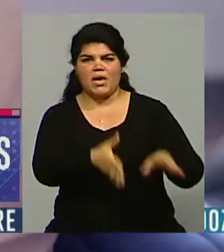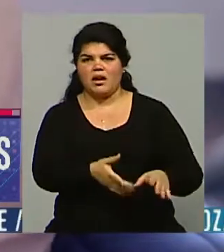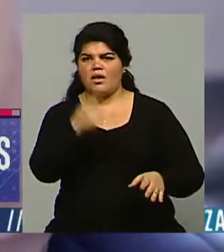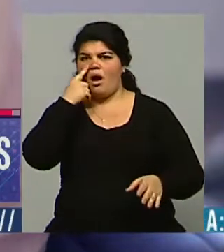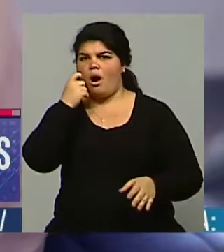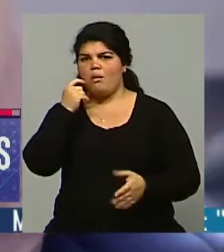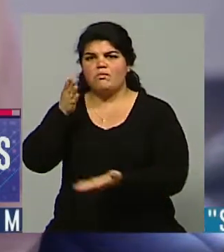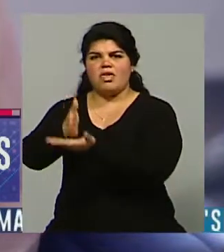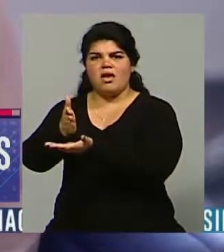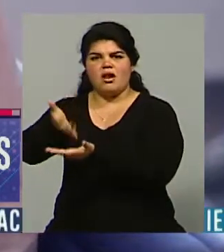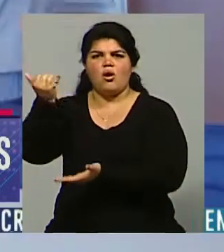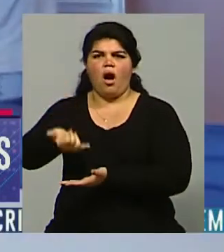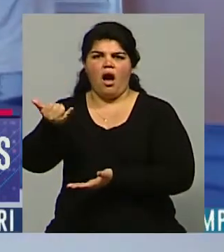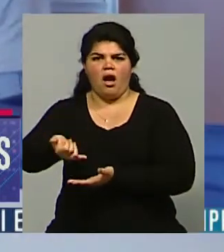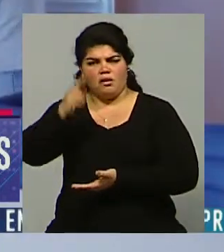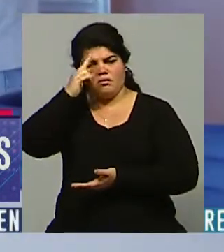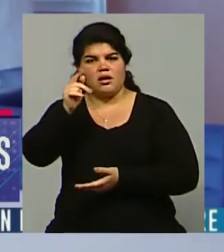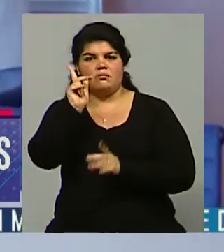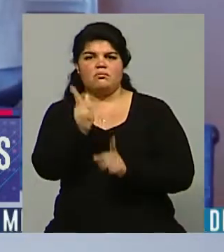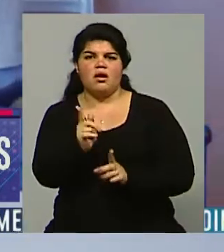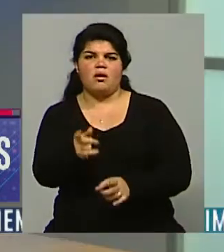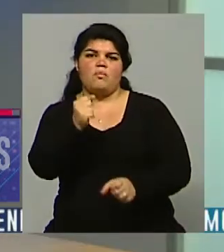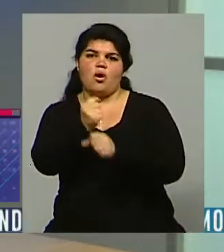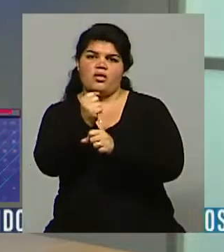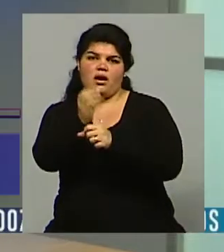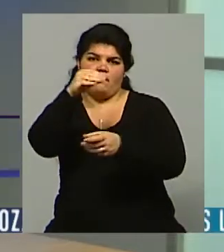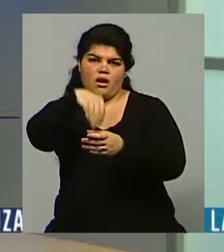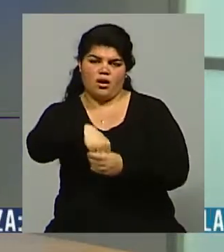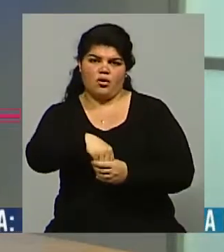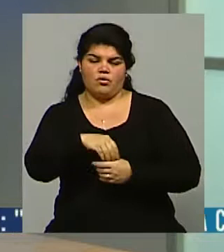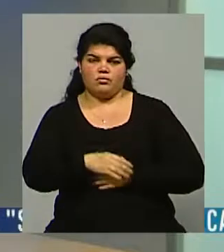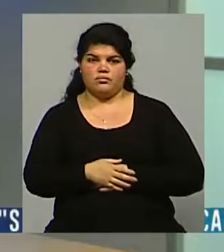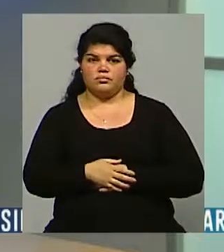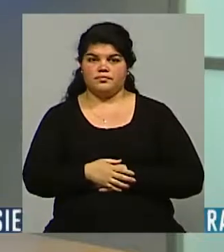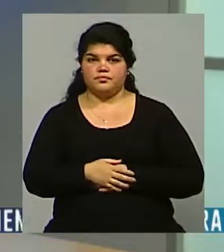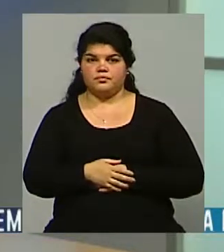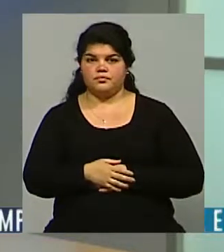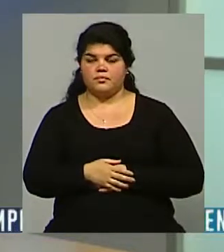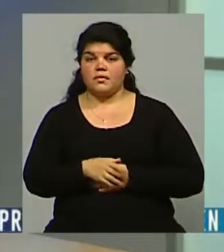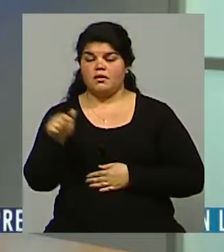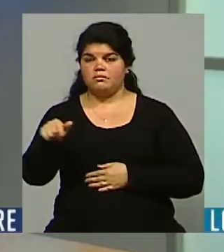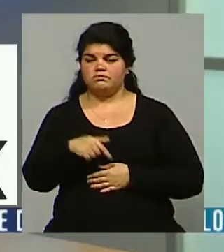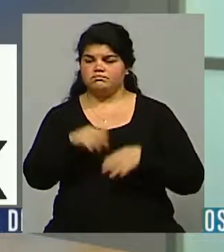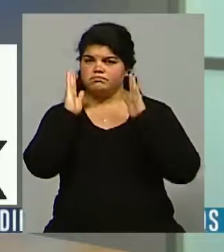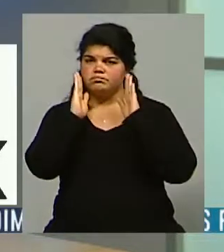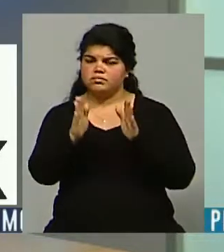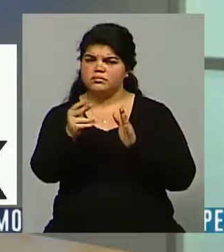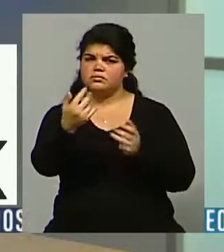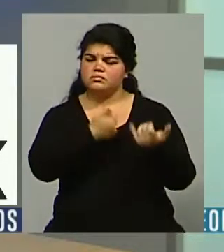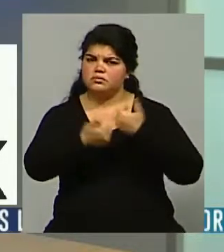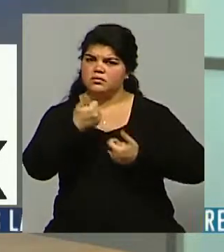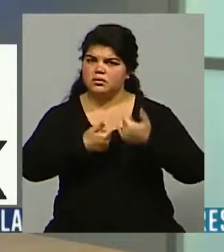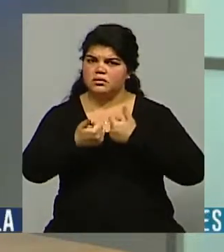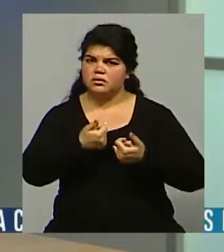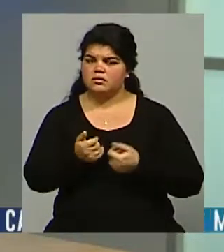varón en la sociedad y en el mercado laboral particularmente. Me quedo pensando en lo que acabas de decir, ¿no? Porque mientras se